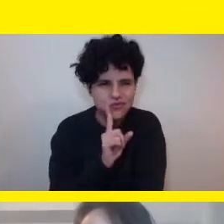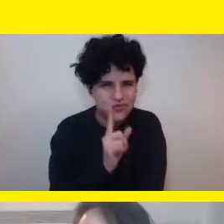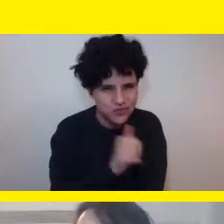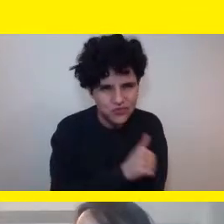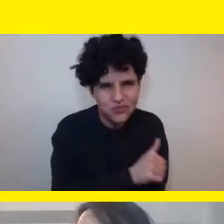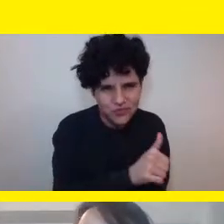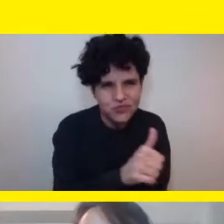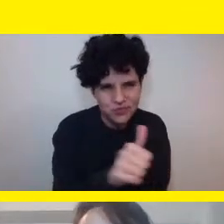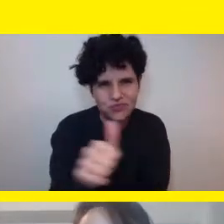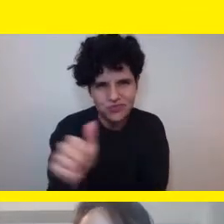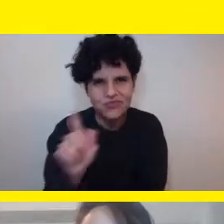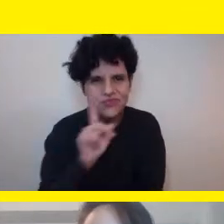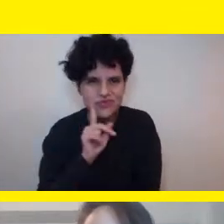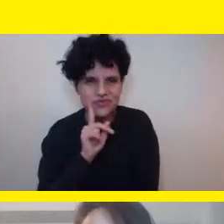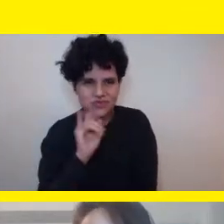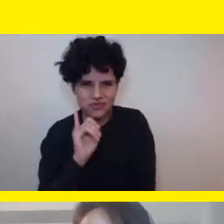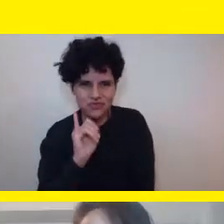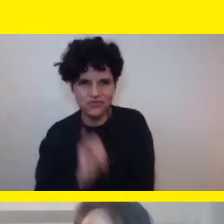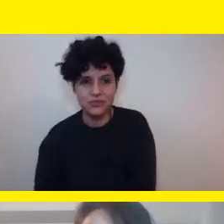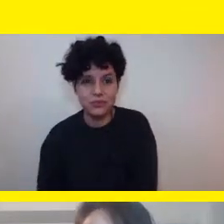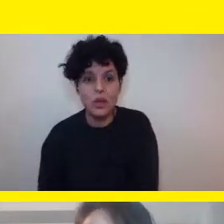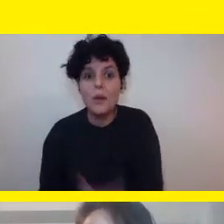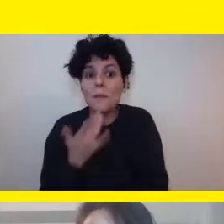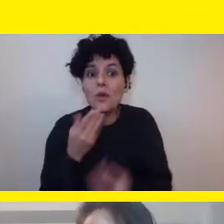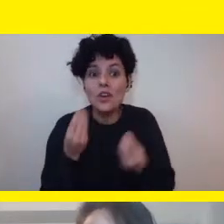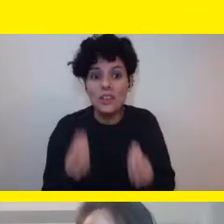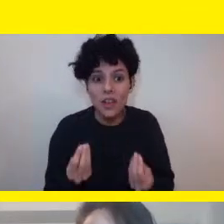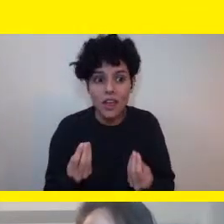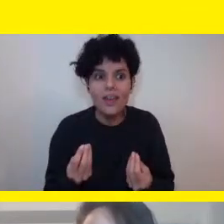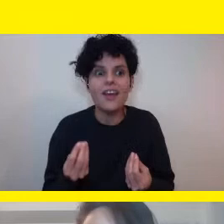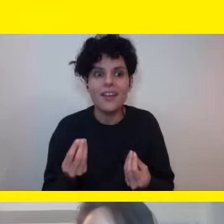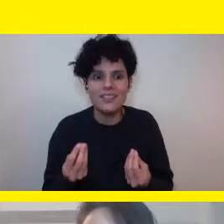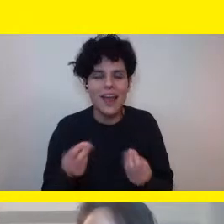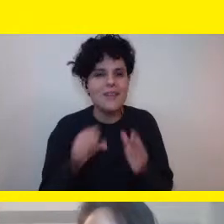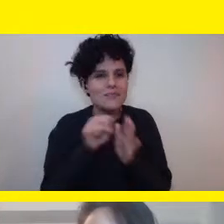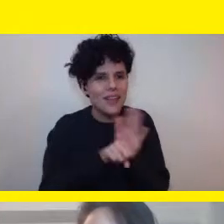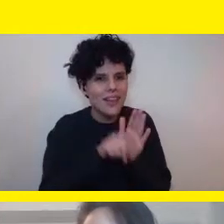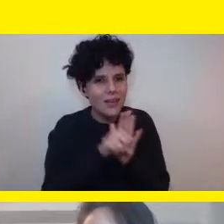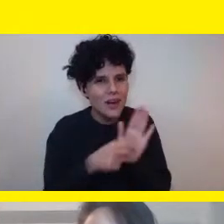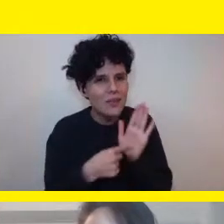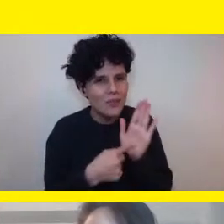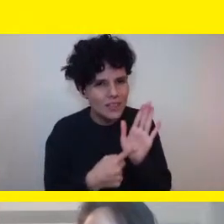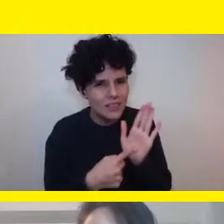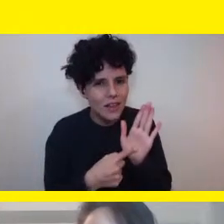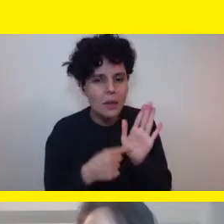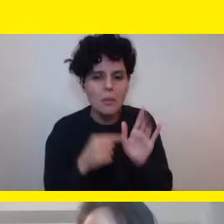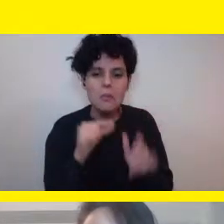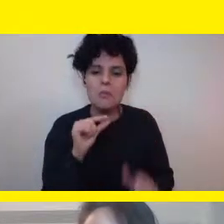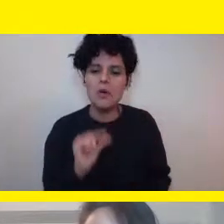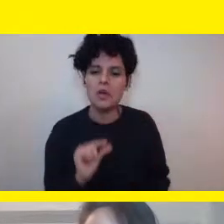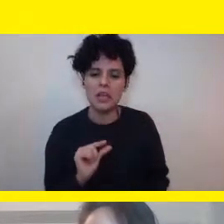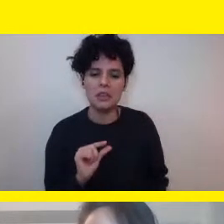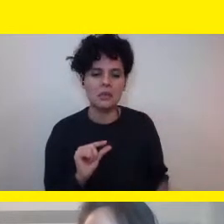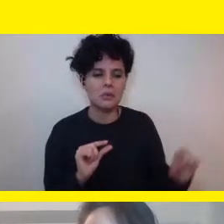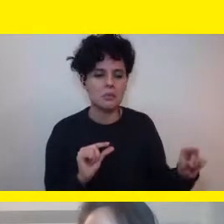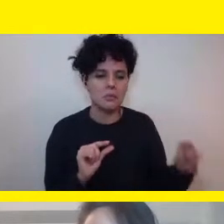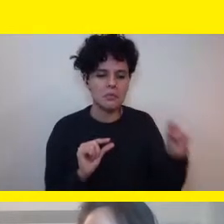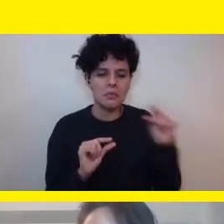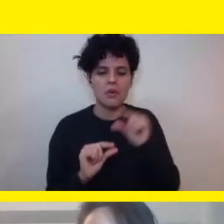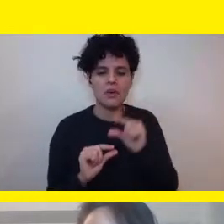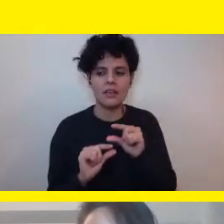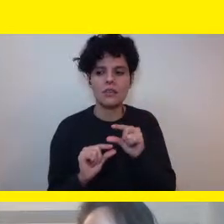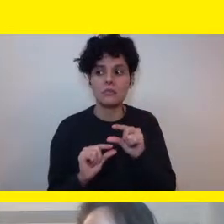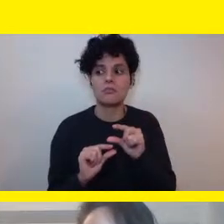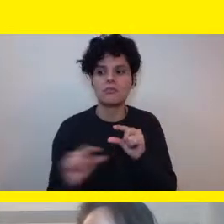poder. Y en la práctica eso es lo que ha sucedido. Las energías de uno tras otro, tras otro,